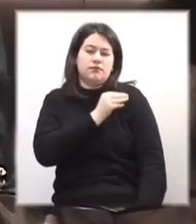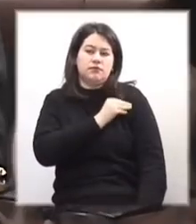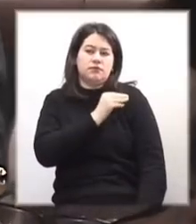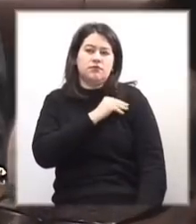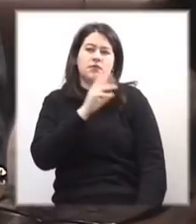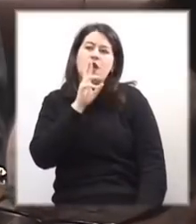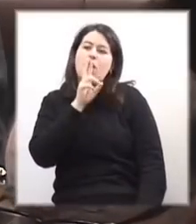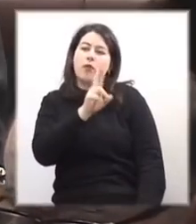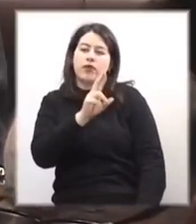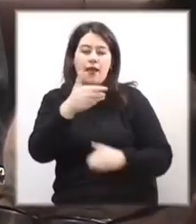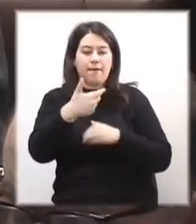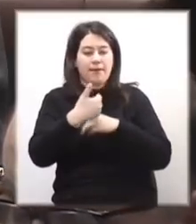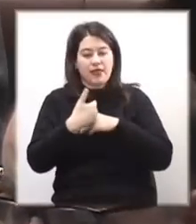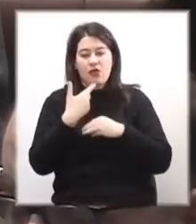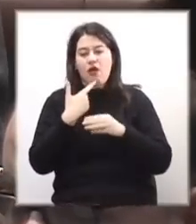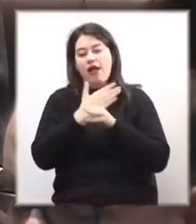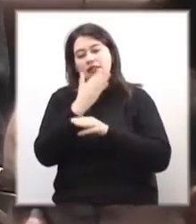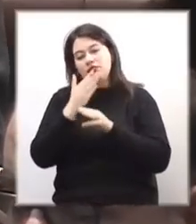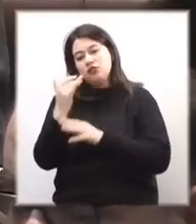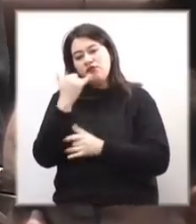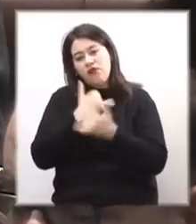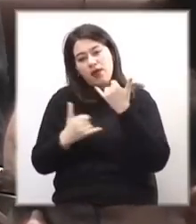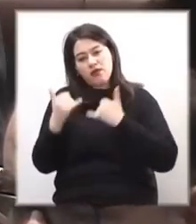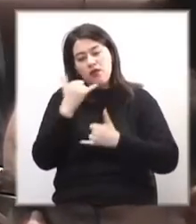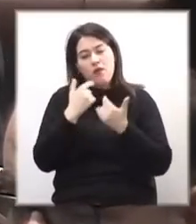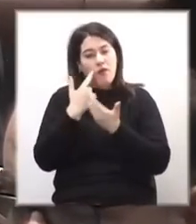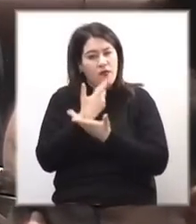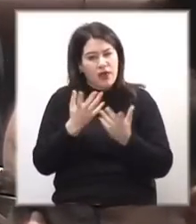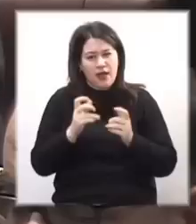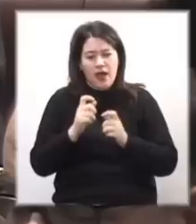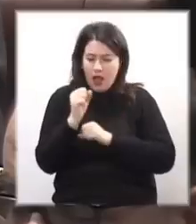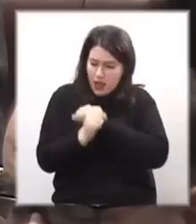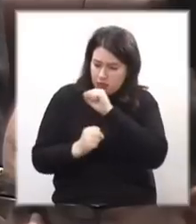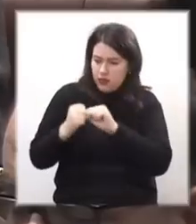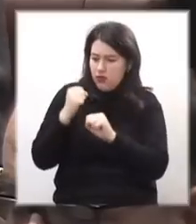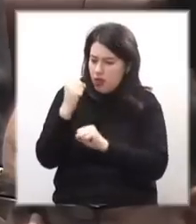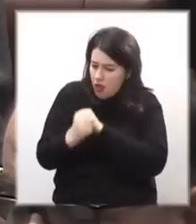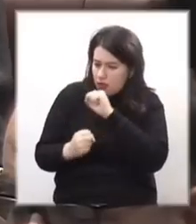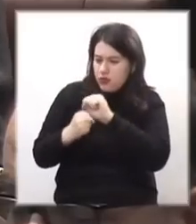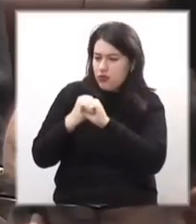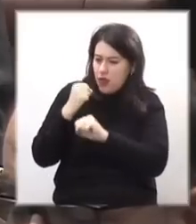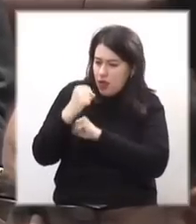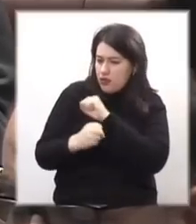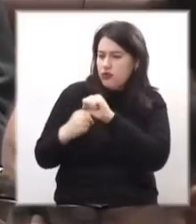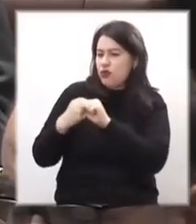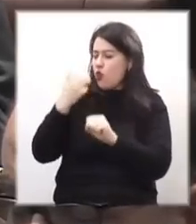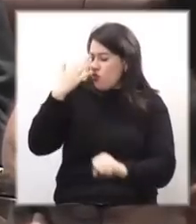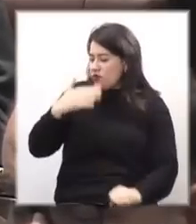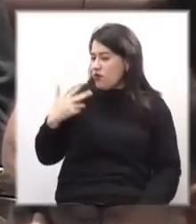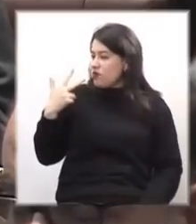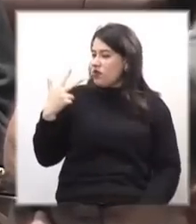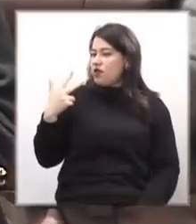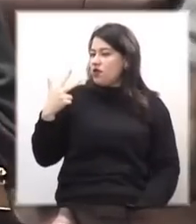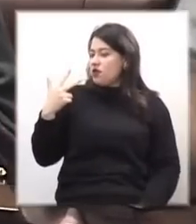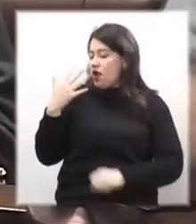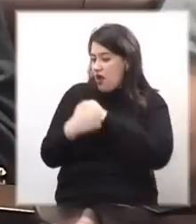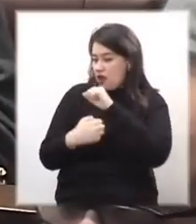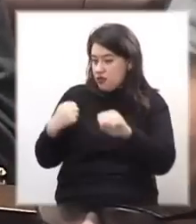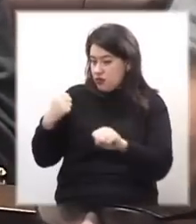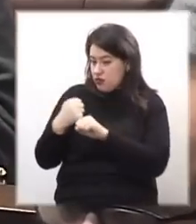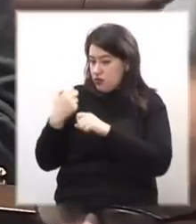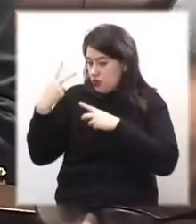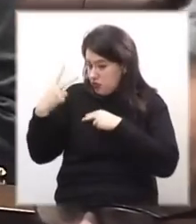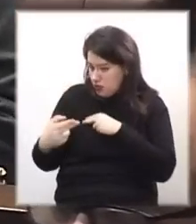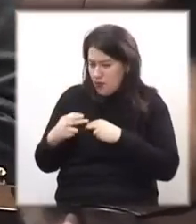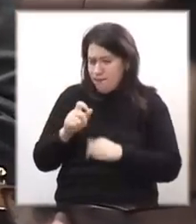una respuesta a un pedido de acceso a la información pública, como que están creciendo año a año en los últimos 3 años que se lleva